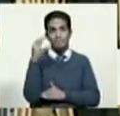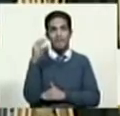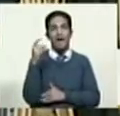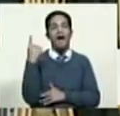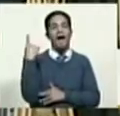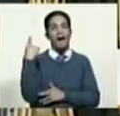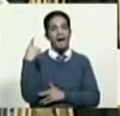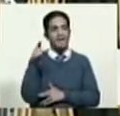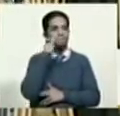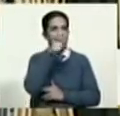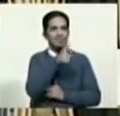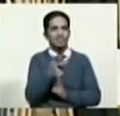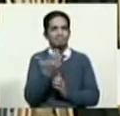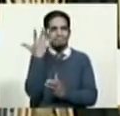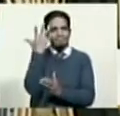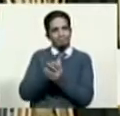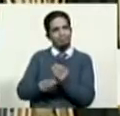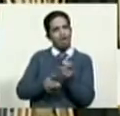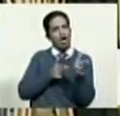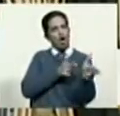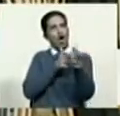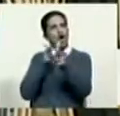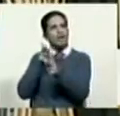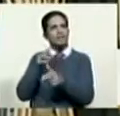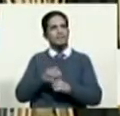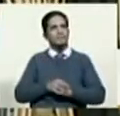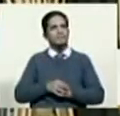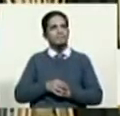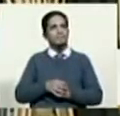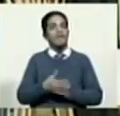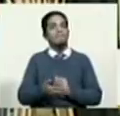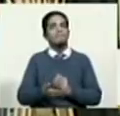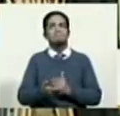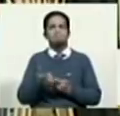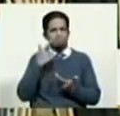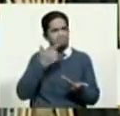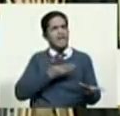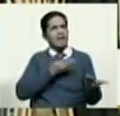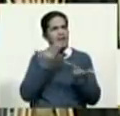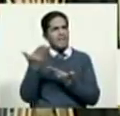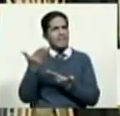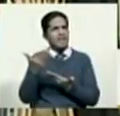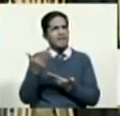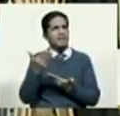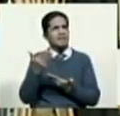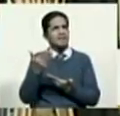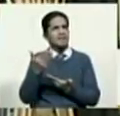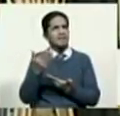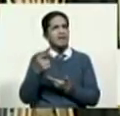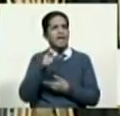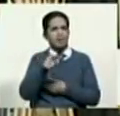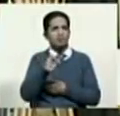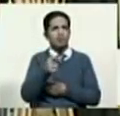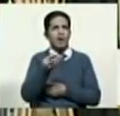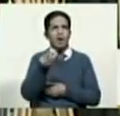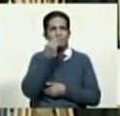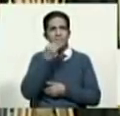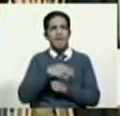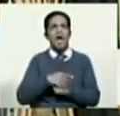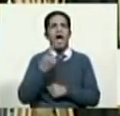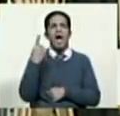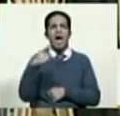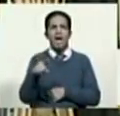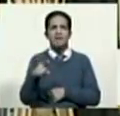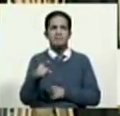recrudecido. Que vayan a llevarles alimento al pueblo de Cúcuta, que está desempleado un 40%, 70%